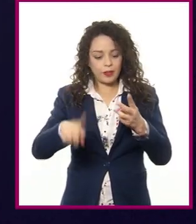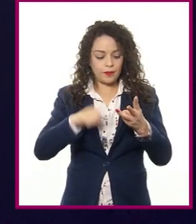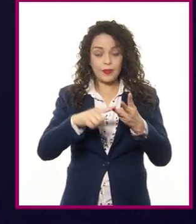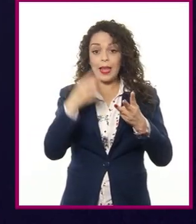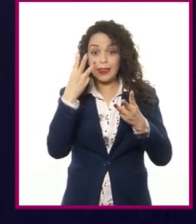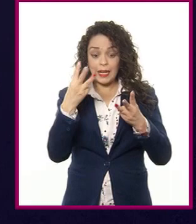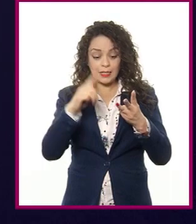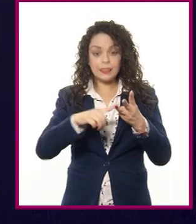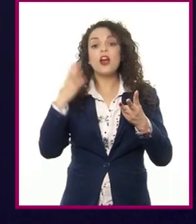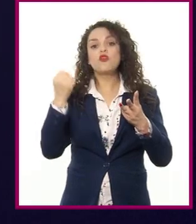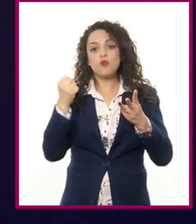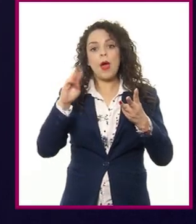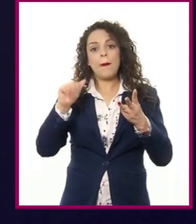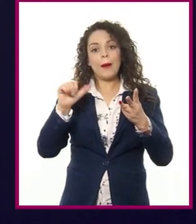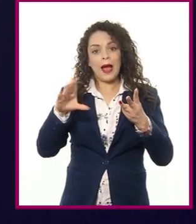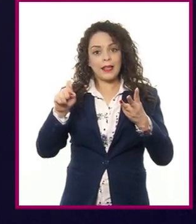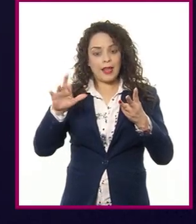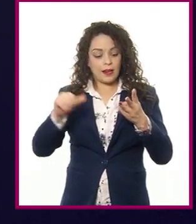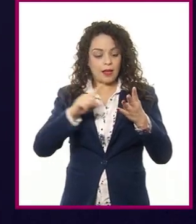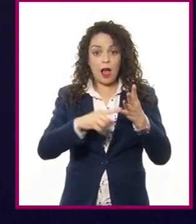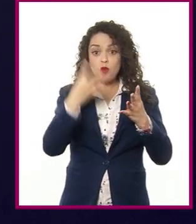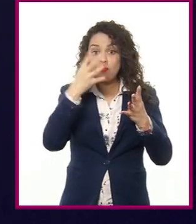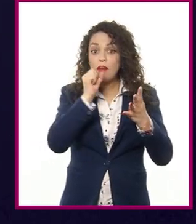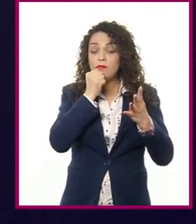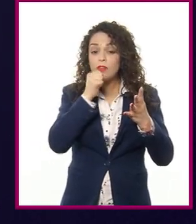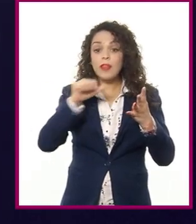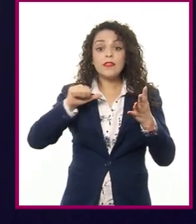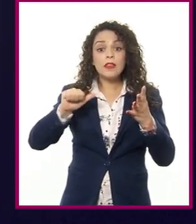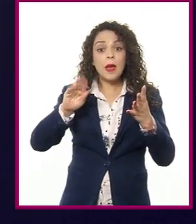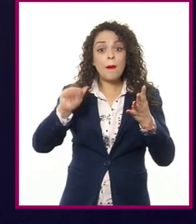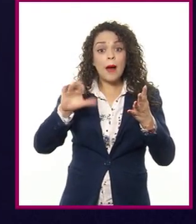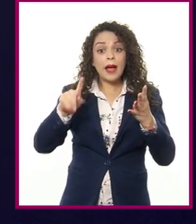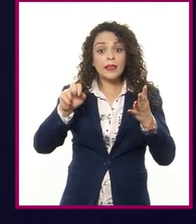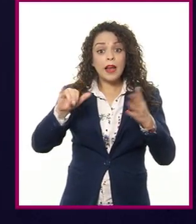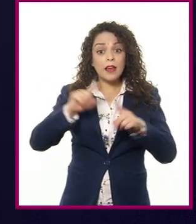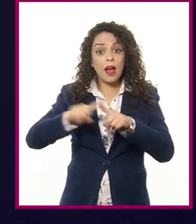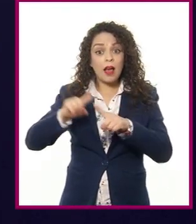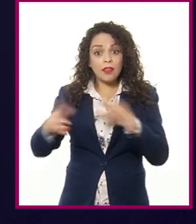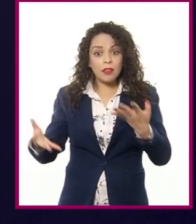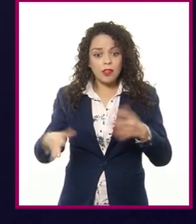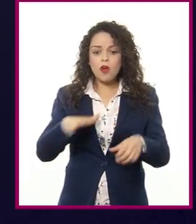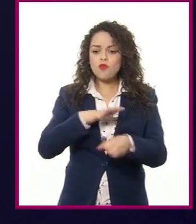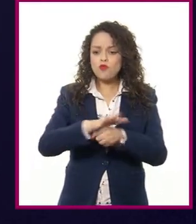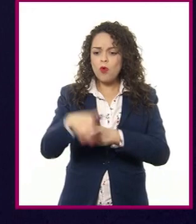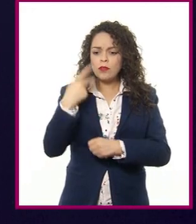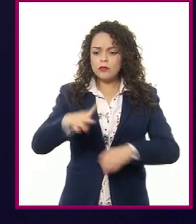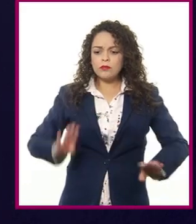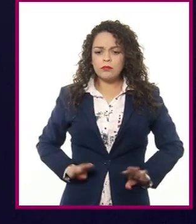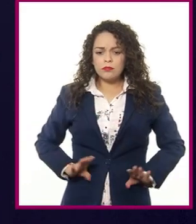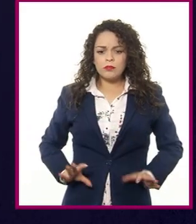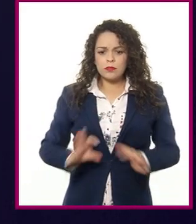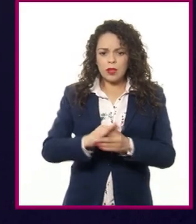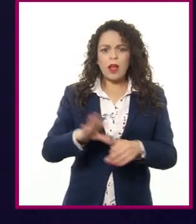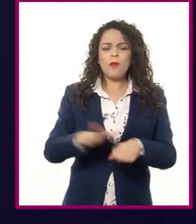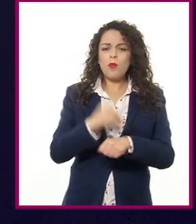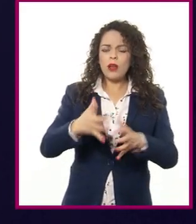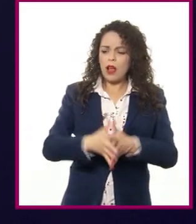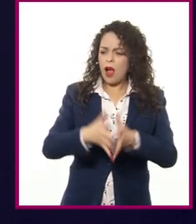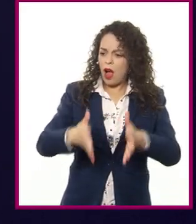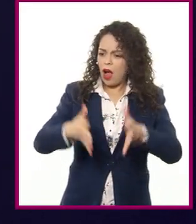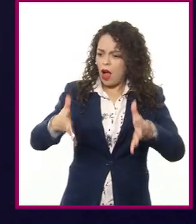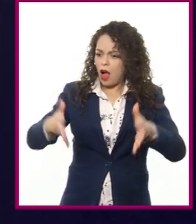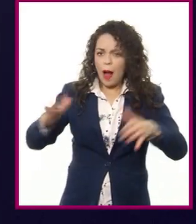9 bacterias. Y en 4 segundos, 16 bacterias. ¿Cuál es el comportamiento en la reproducción de las